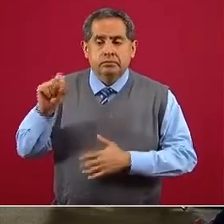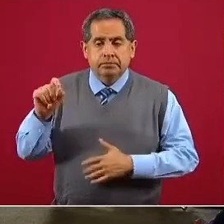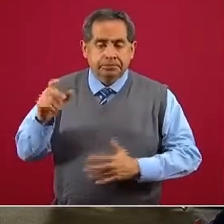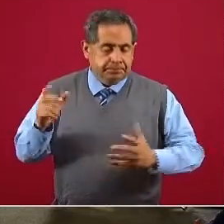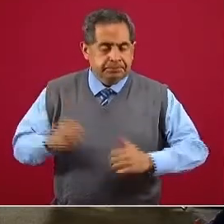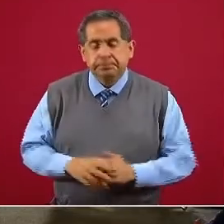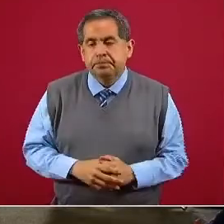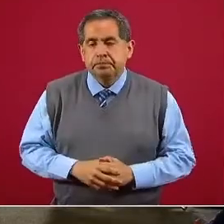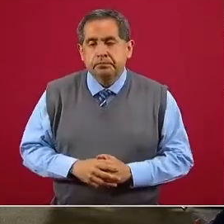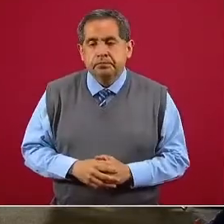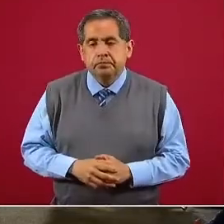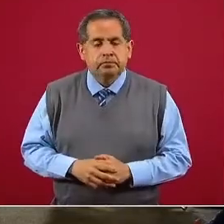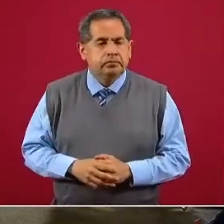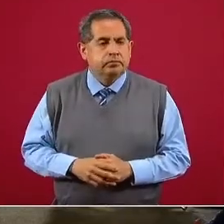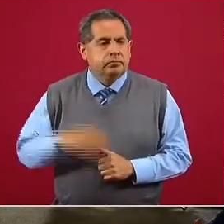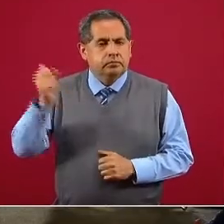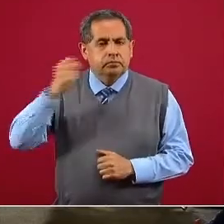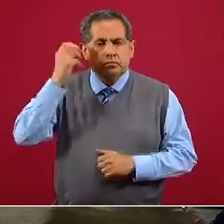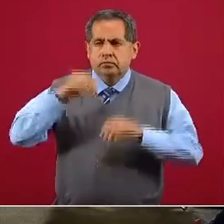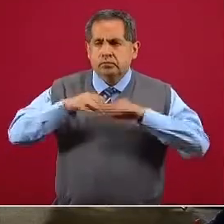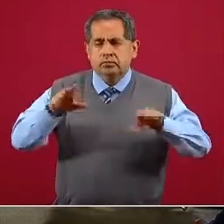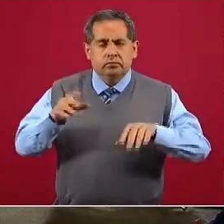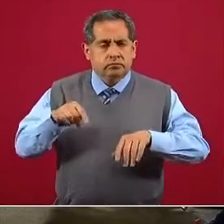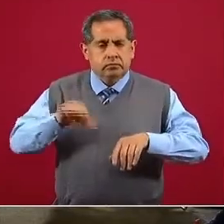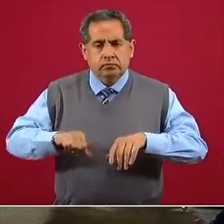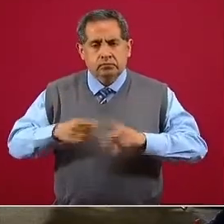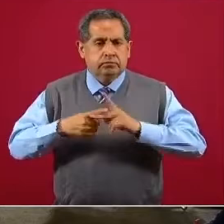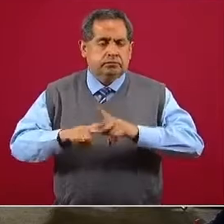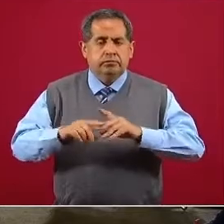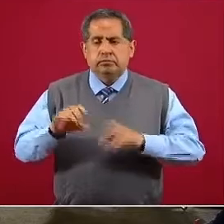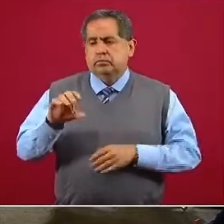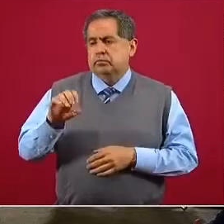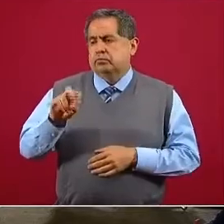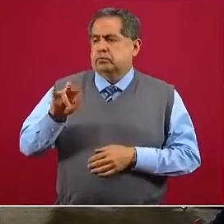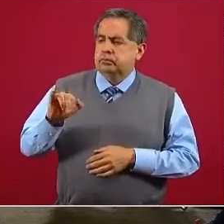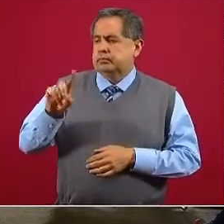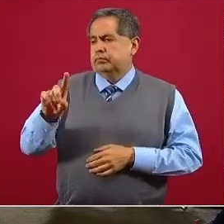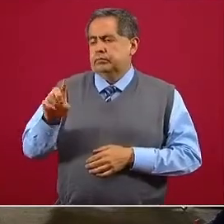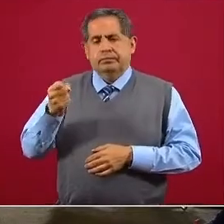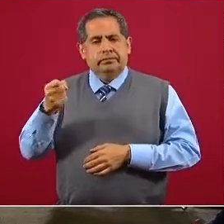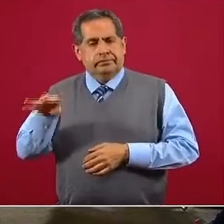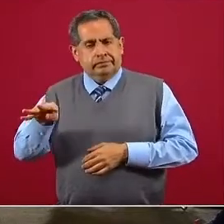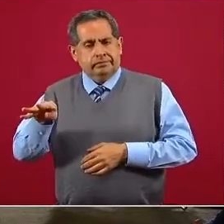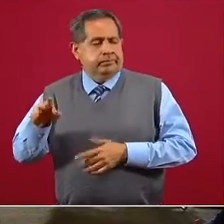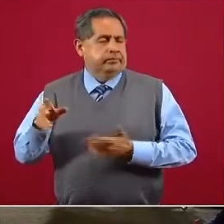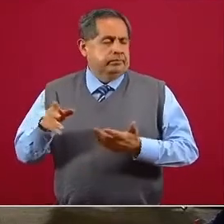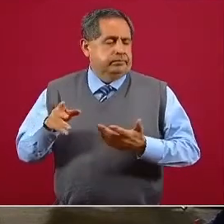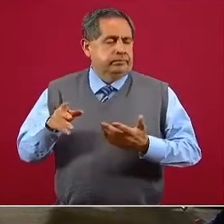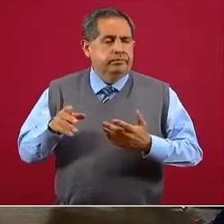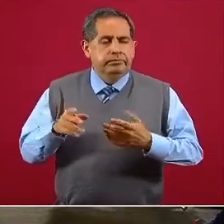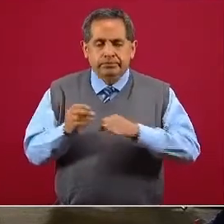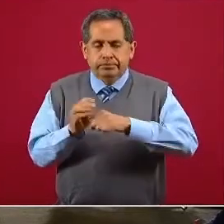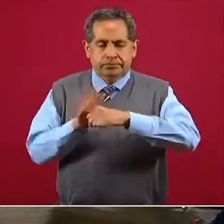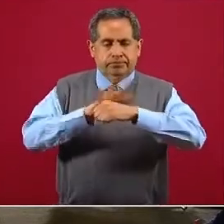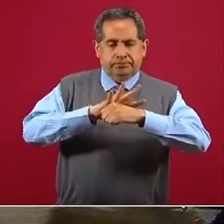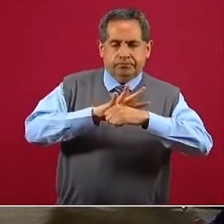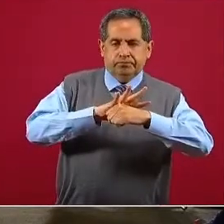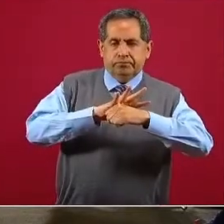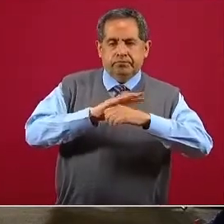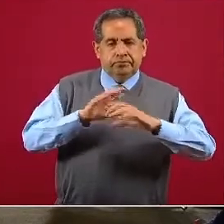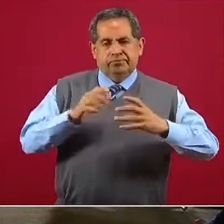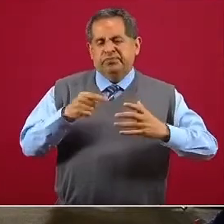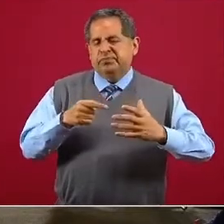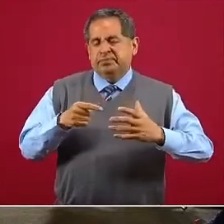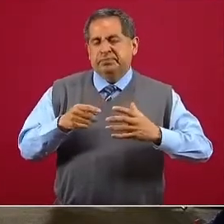2020. Vamos a iniciar la conferencia de prensa diaria sobre COVID-19, la pandemia causada por el coronavirus